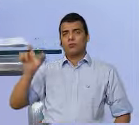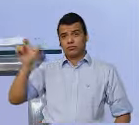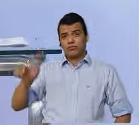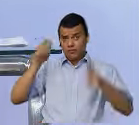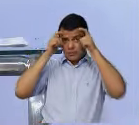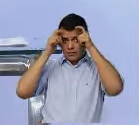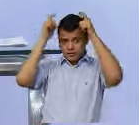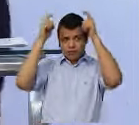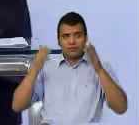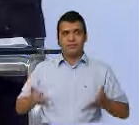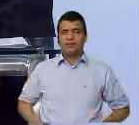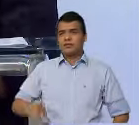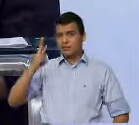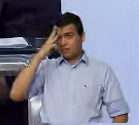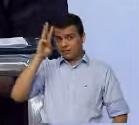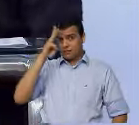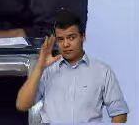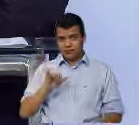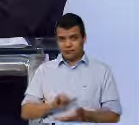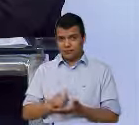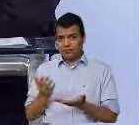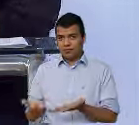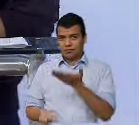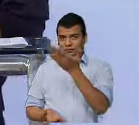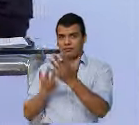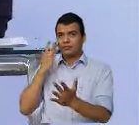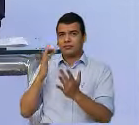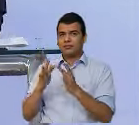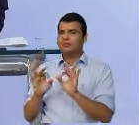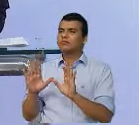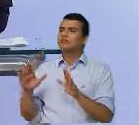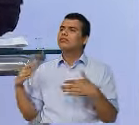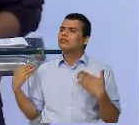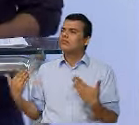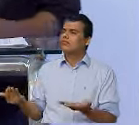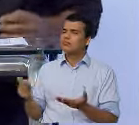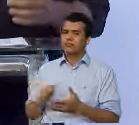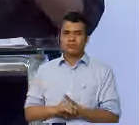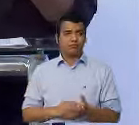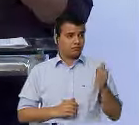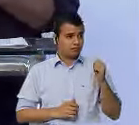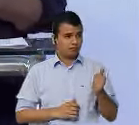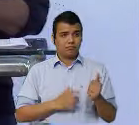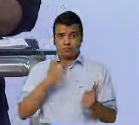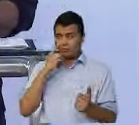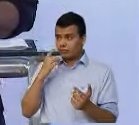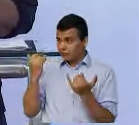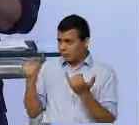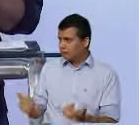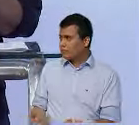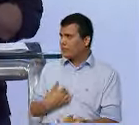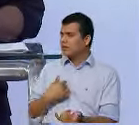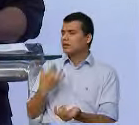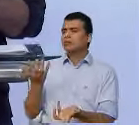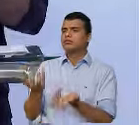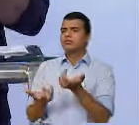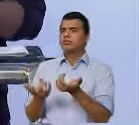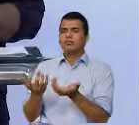mexicano. ¿Cómo estás? Así para que no se ensucie. Muy buenos días, ¿cómo estás? ¿Bien? Bien, muchas gracias. Bueno, vamos hoy a preparar un